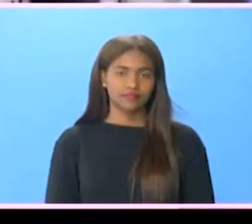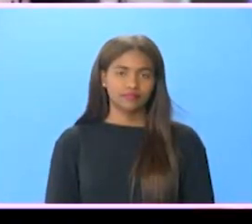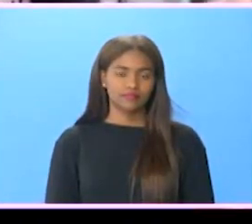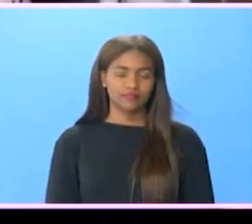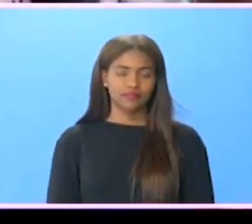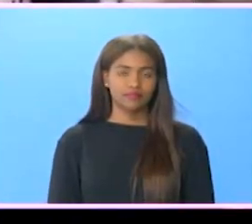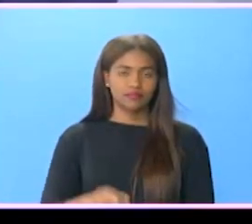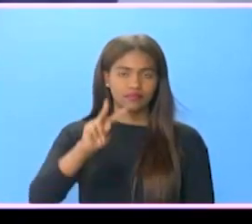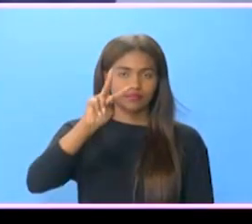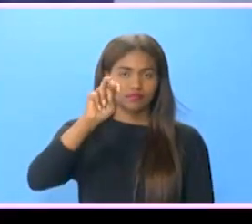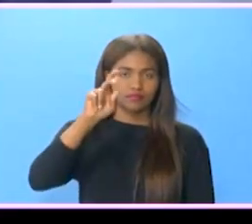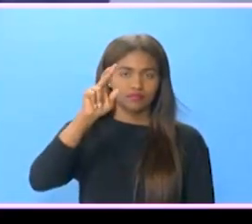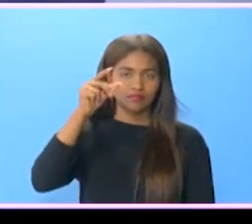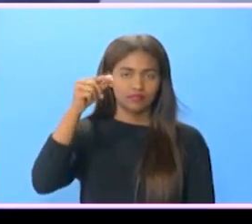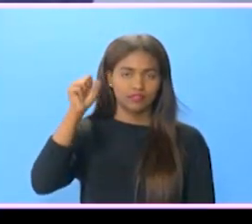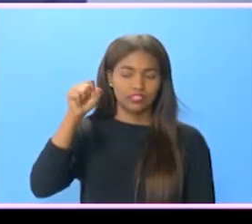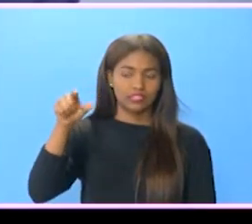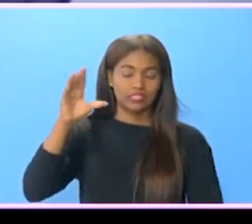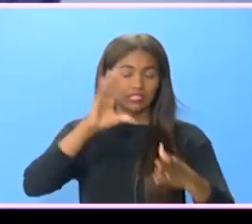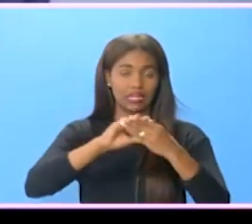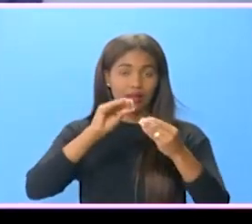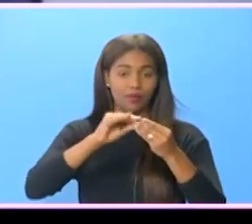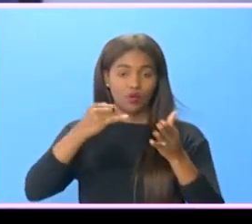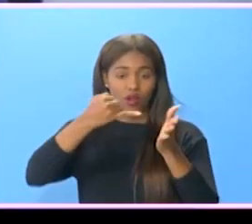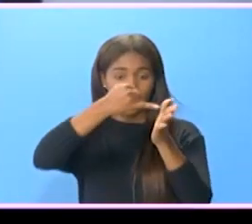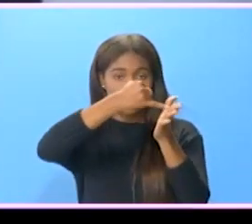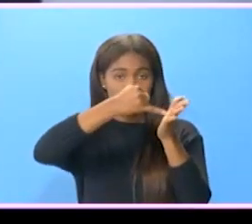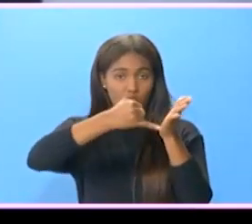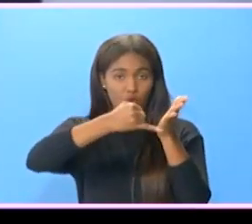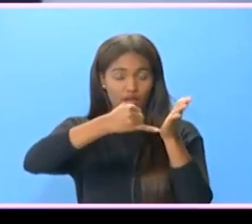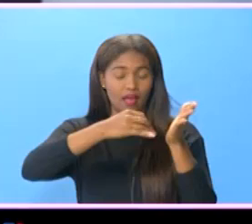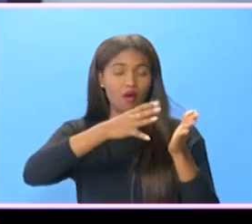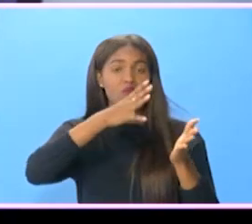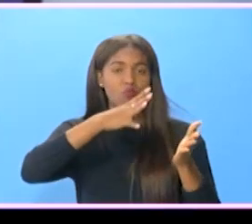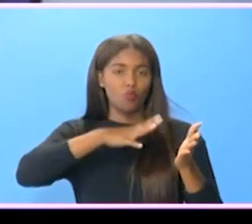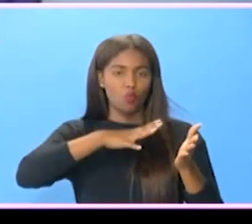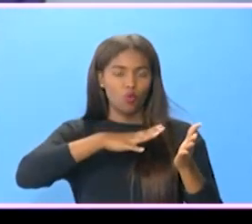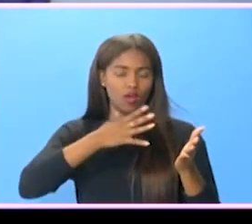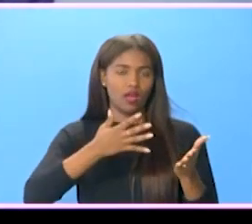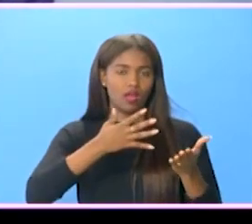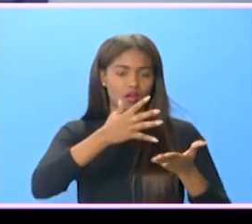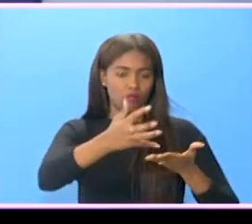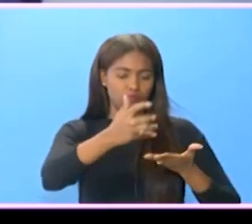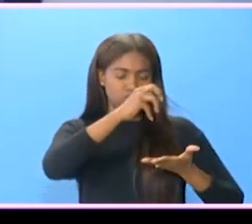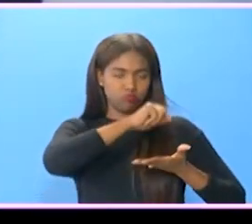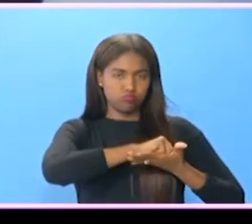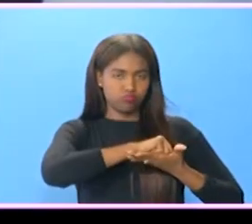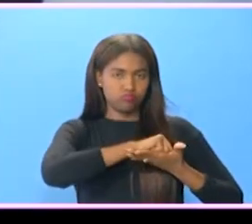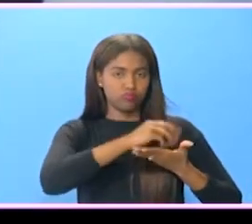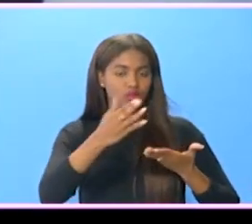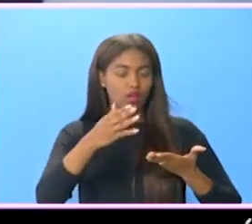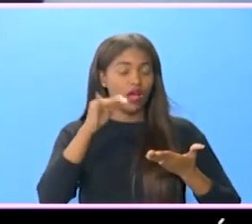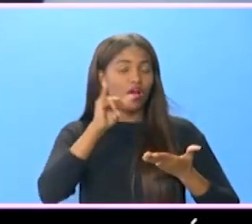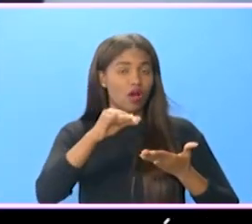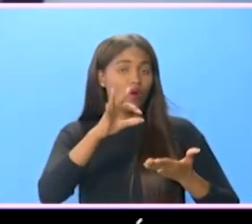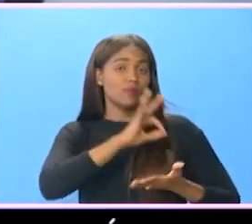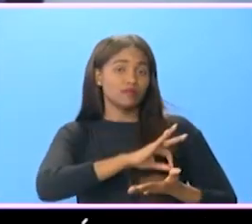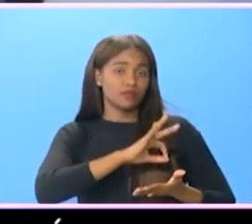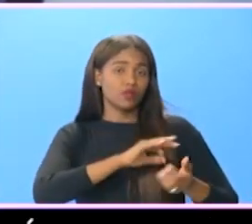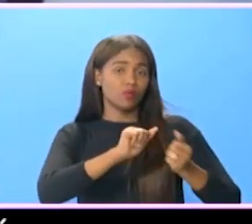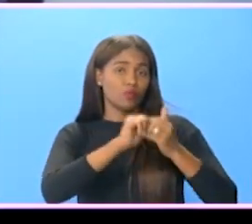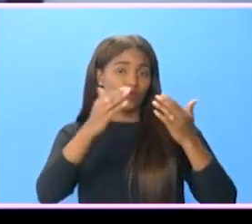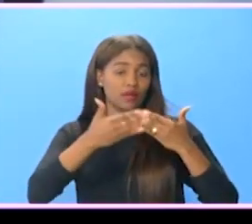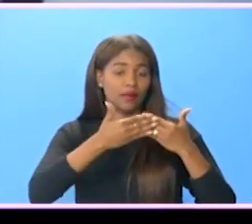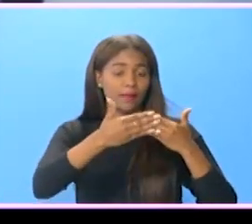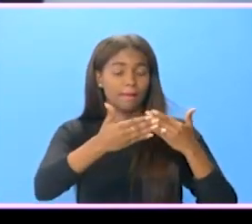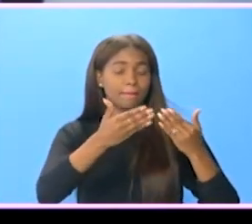Vargas Almonte estableció que la cirugía plástica en el aspecto estético y reconstructiva fue de mucho beneficio a partir de los